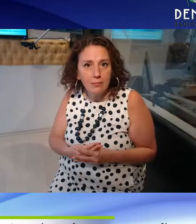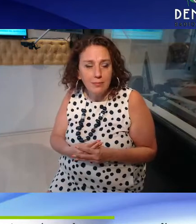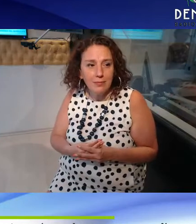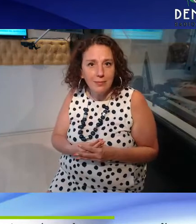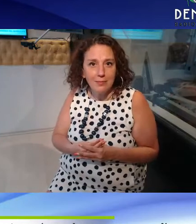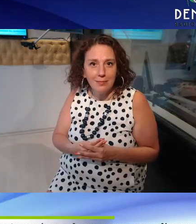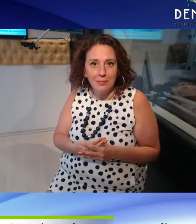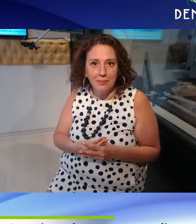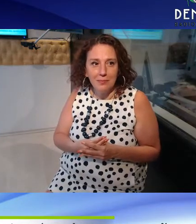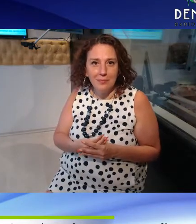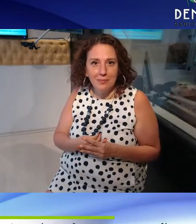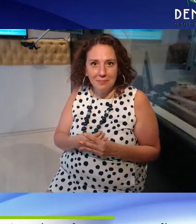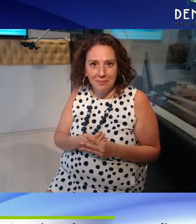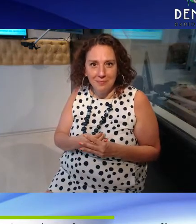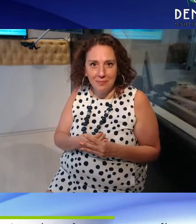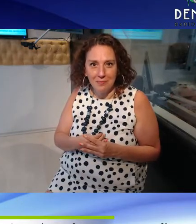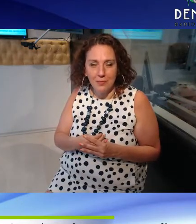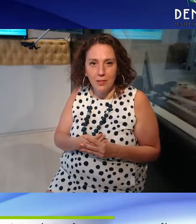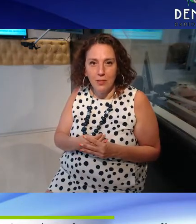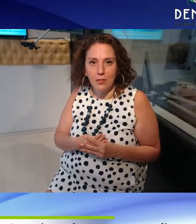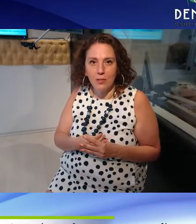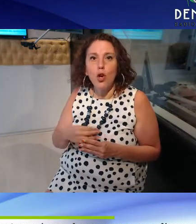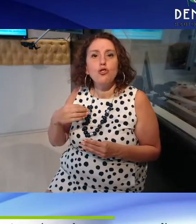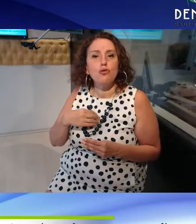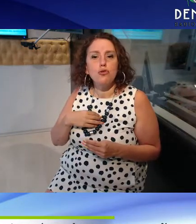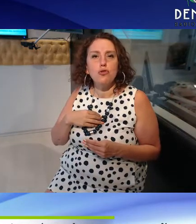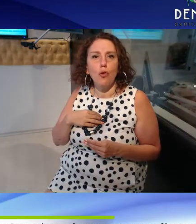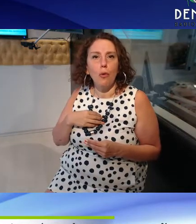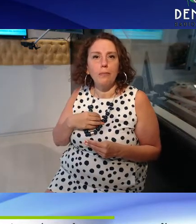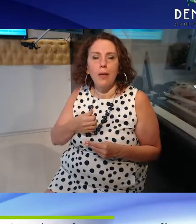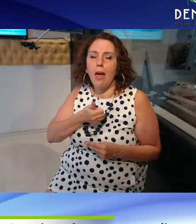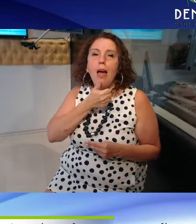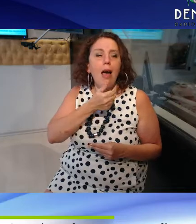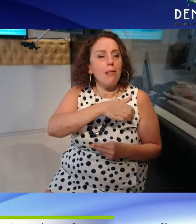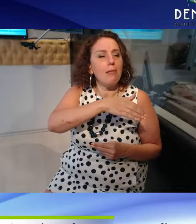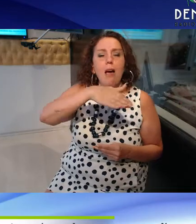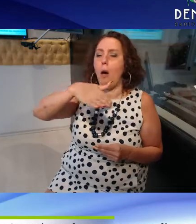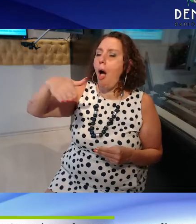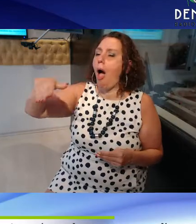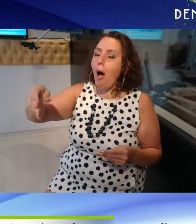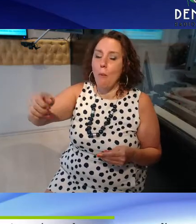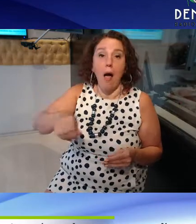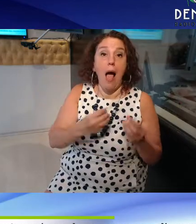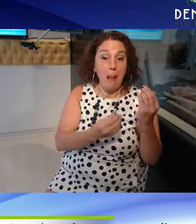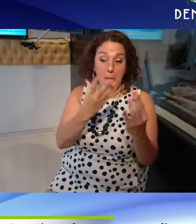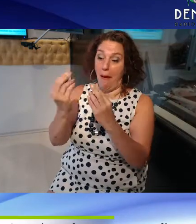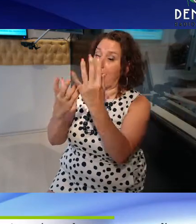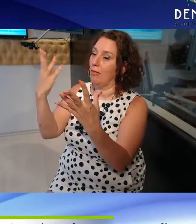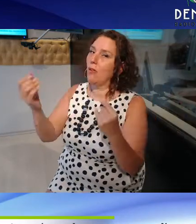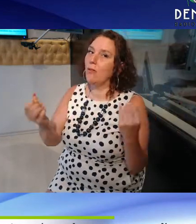Vergara. Que yo ahora estoy regando el pasto, Diego. Ah, muy bien. Yo,